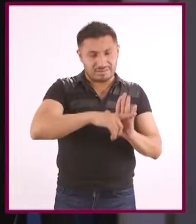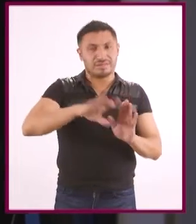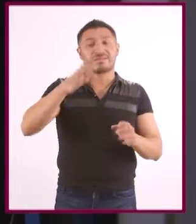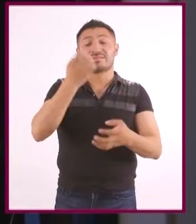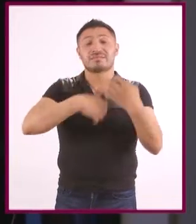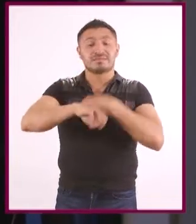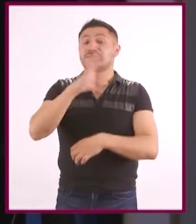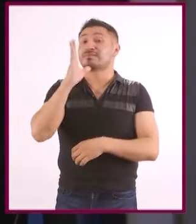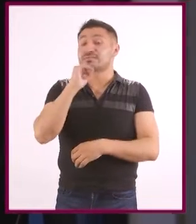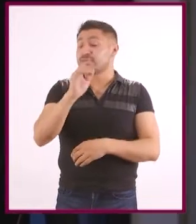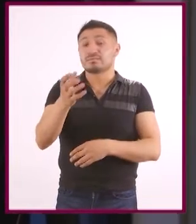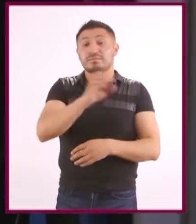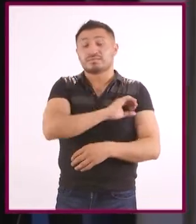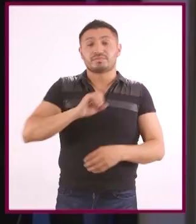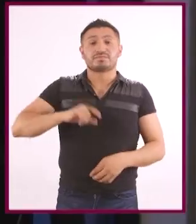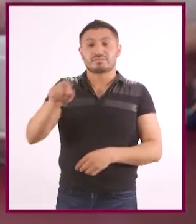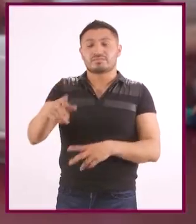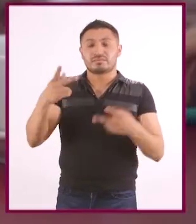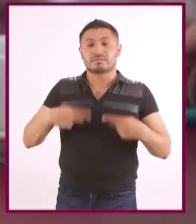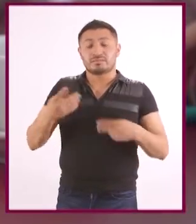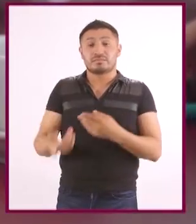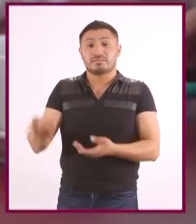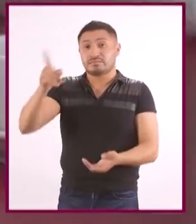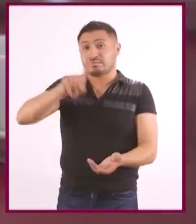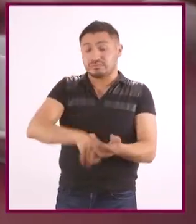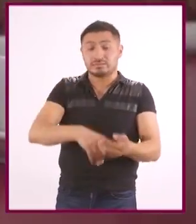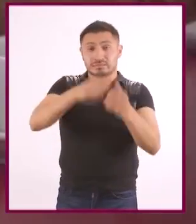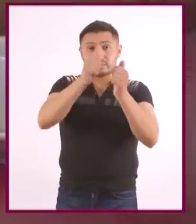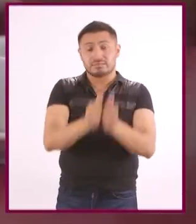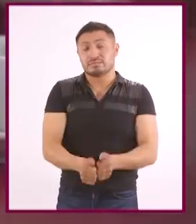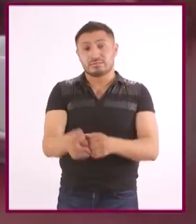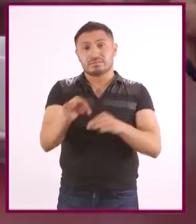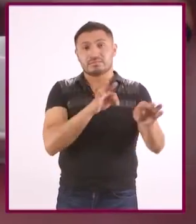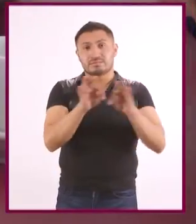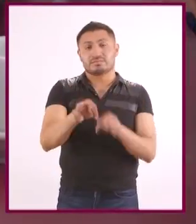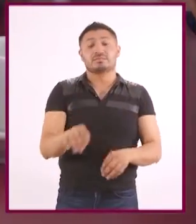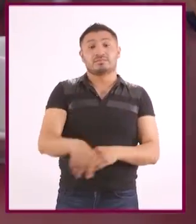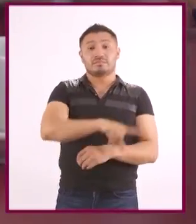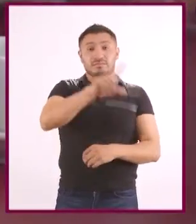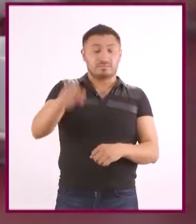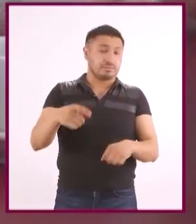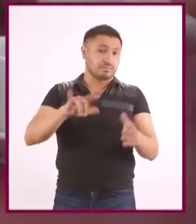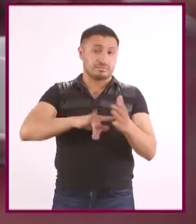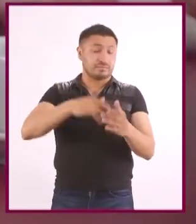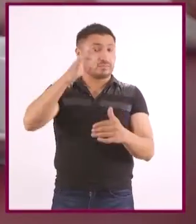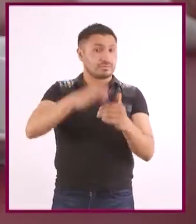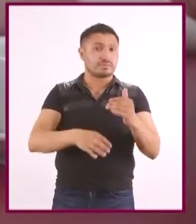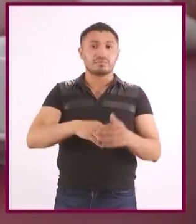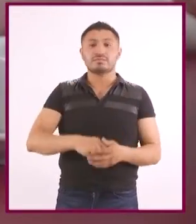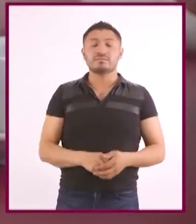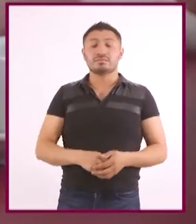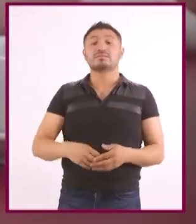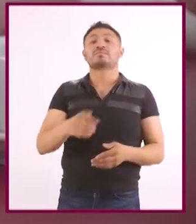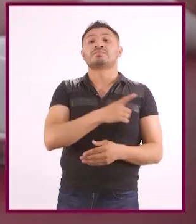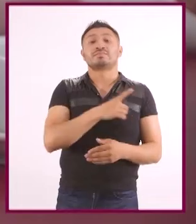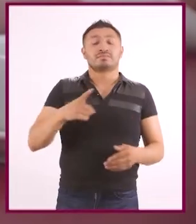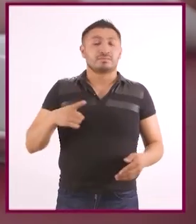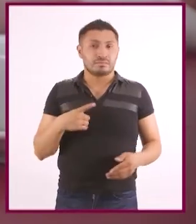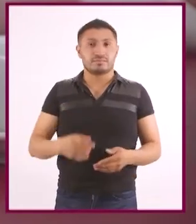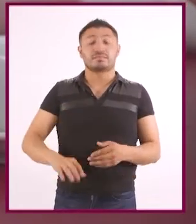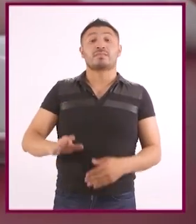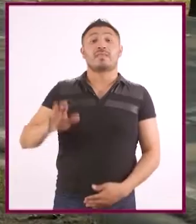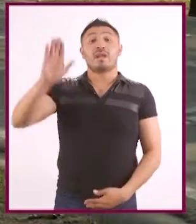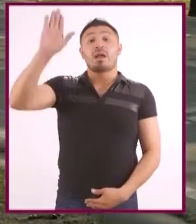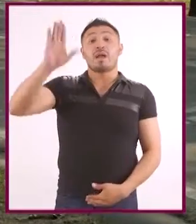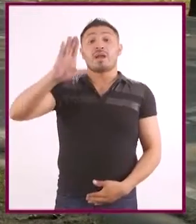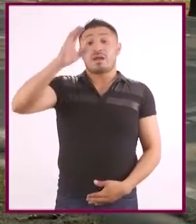puede obligar a una persona a mantenerse en su puesto de trabajo tras terminar su turno. El derecho a la objeción